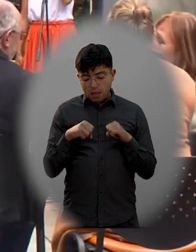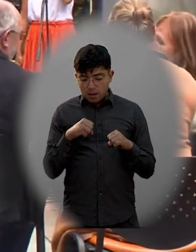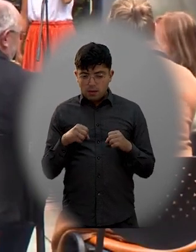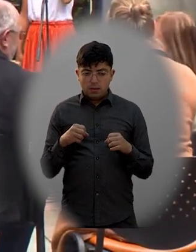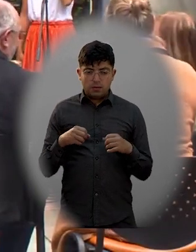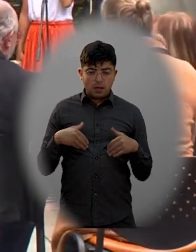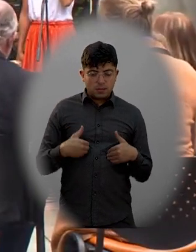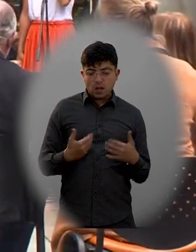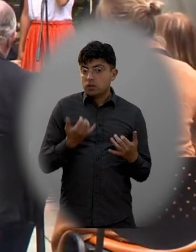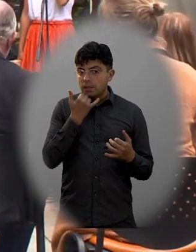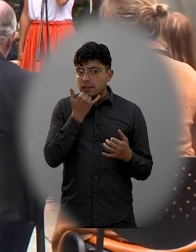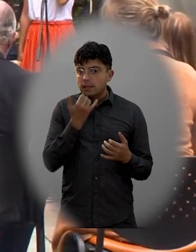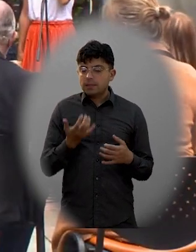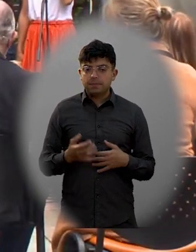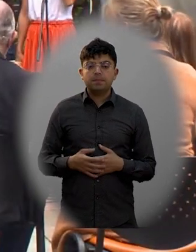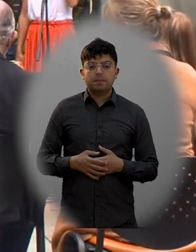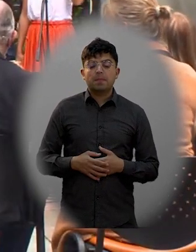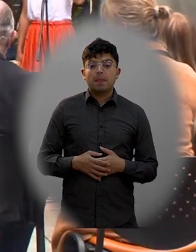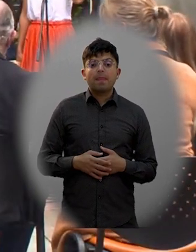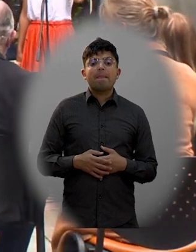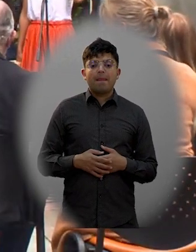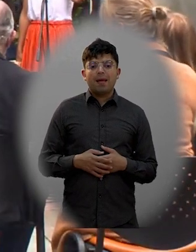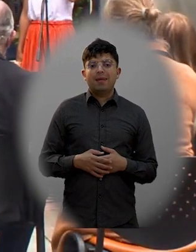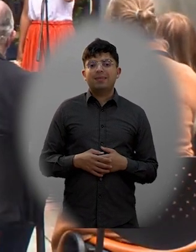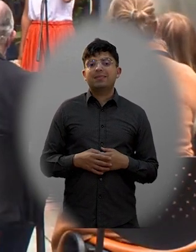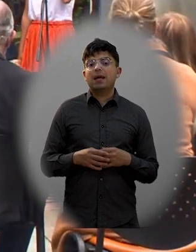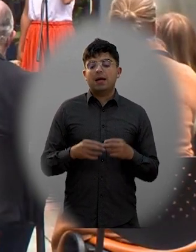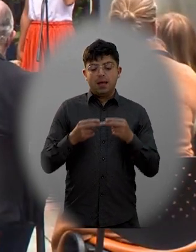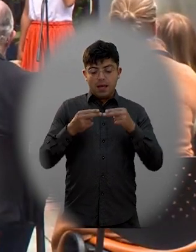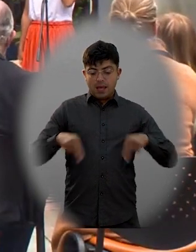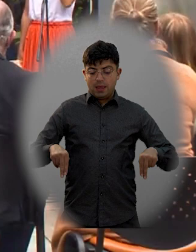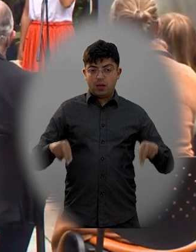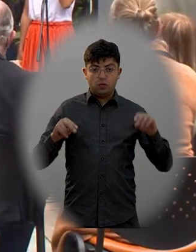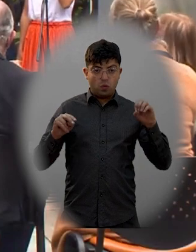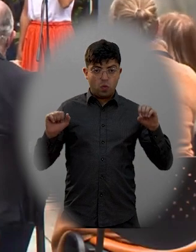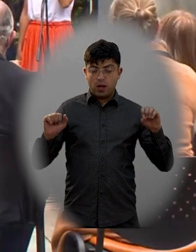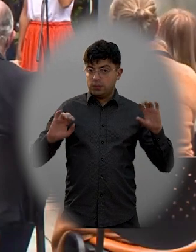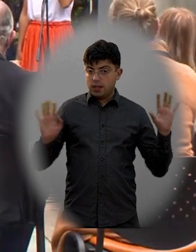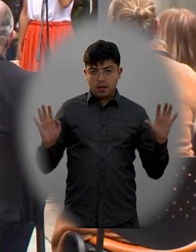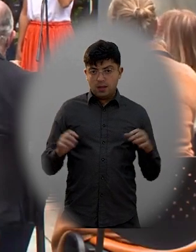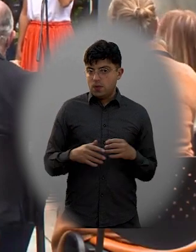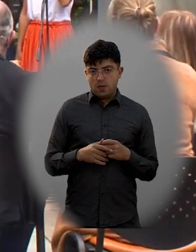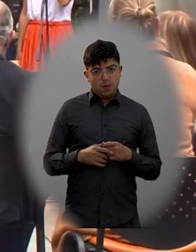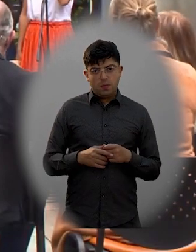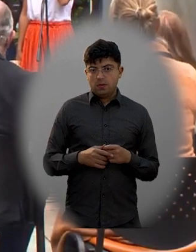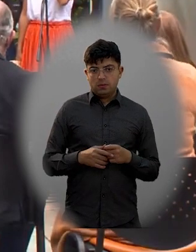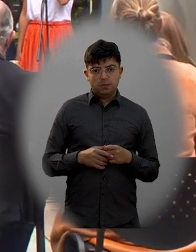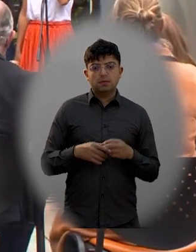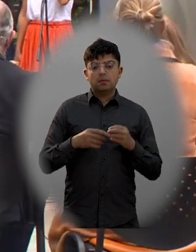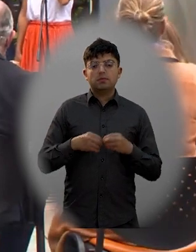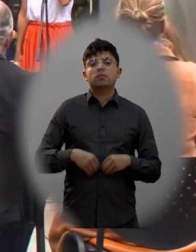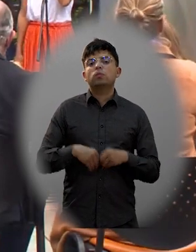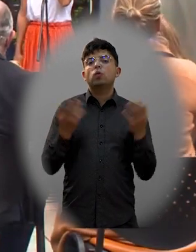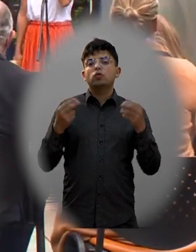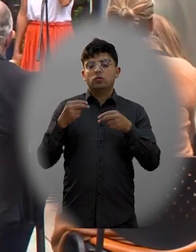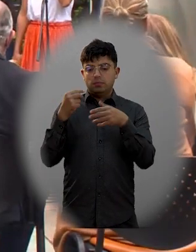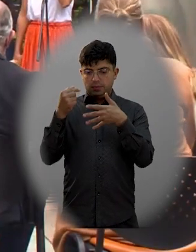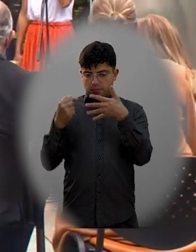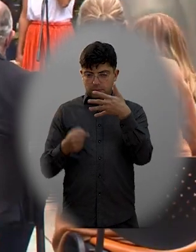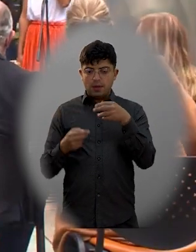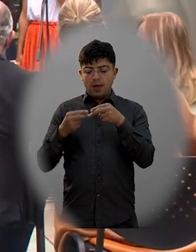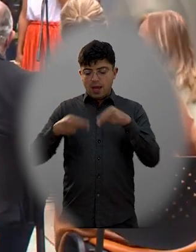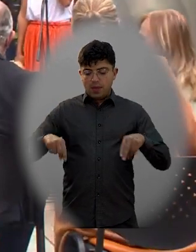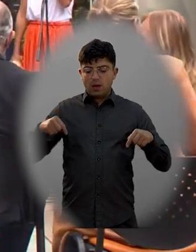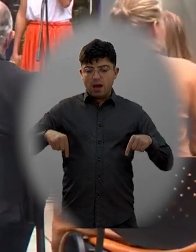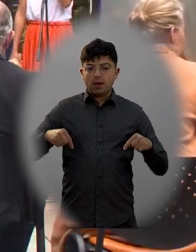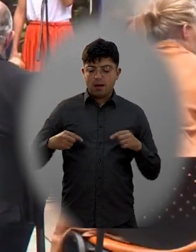que pasa? Claro, porque no somos solo dos géneros, ¿no? Somos muchos géneros. y estamos